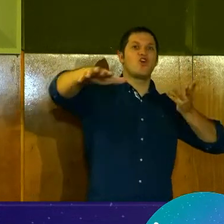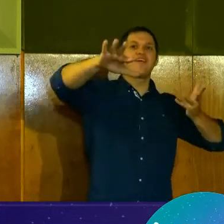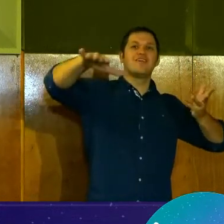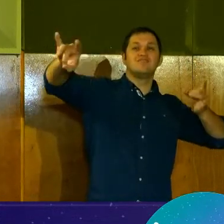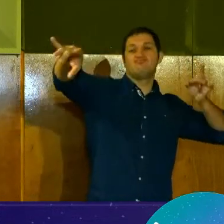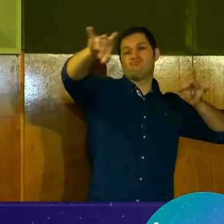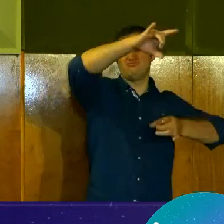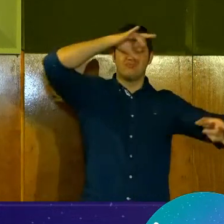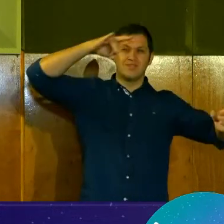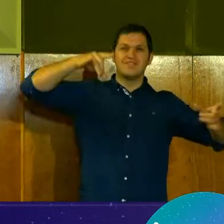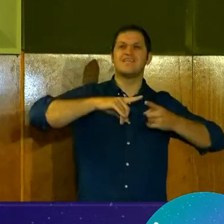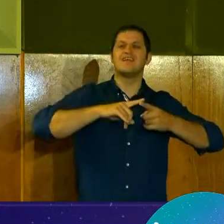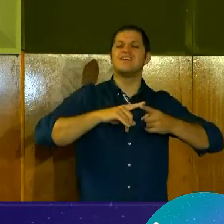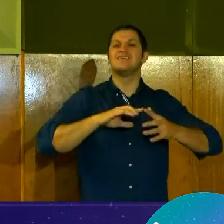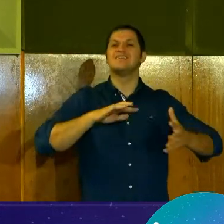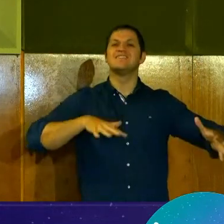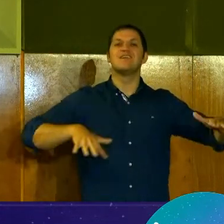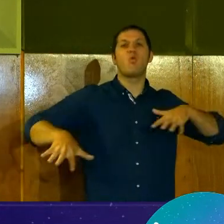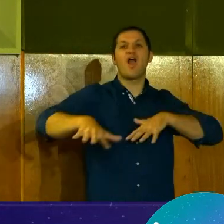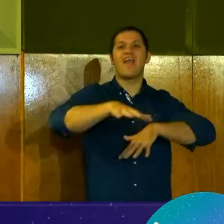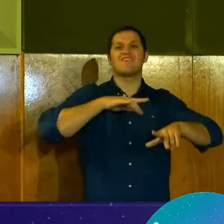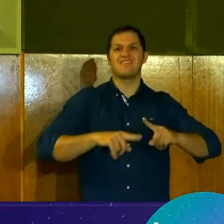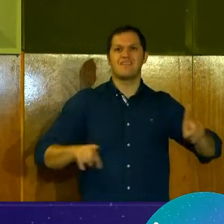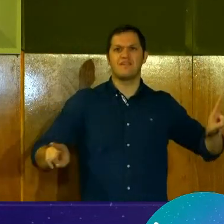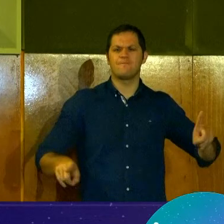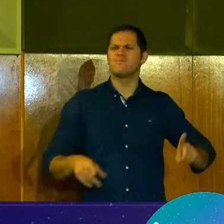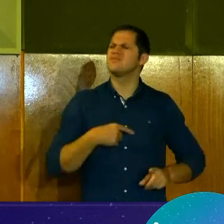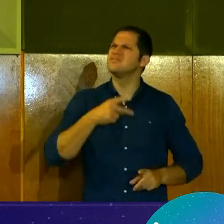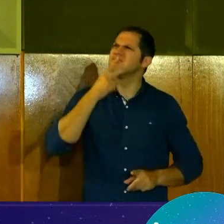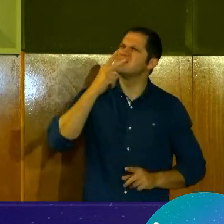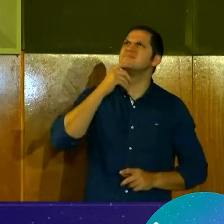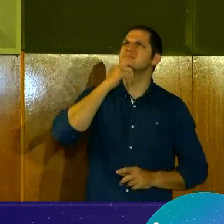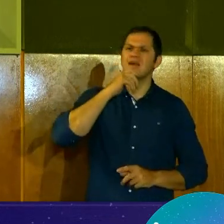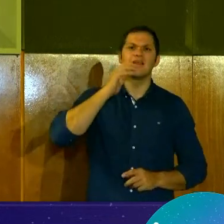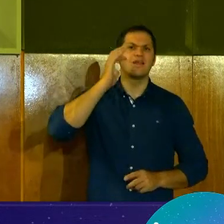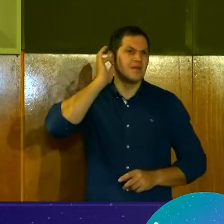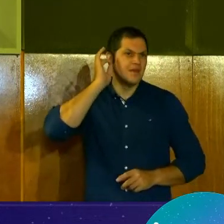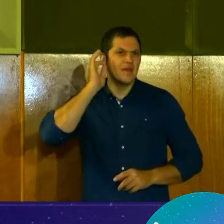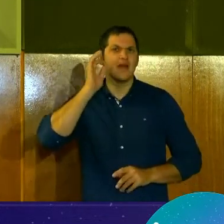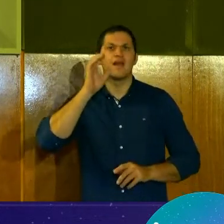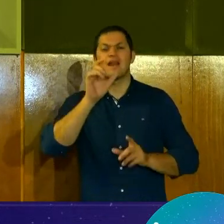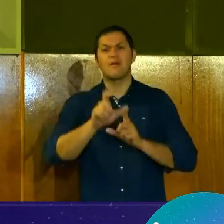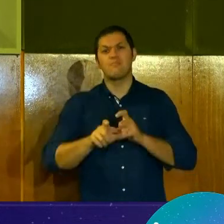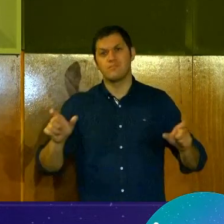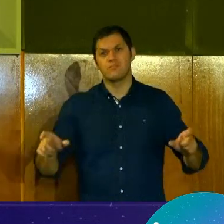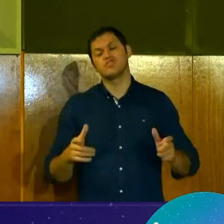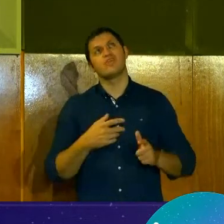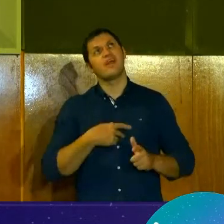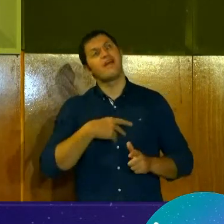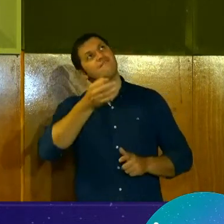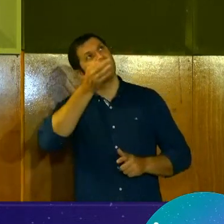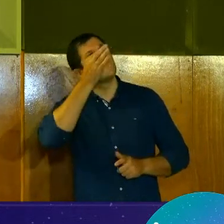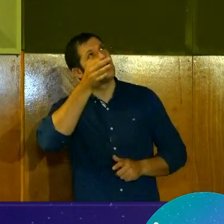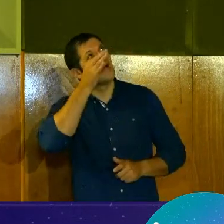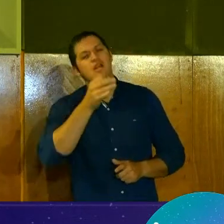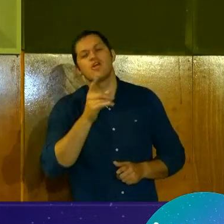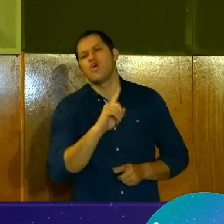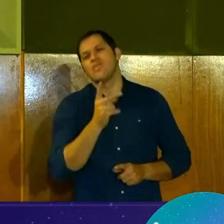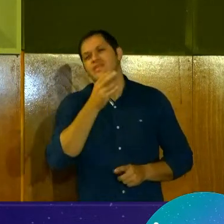están en lugares diferentes en cambio las constelaciones tienen otro movimiento distinto